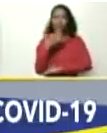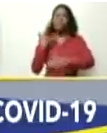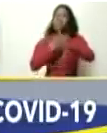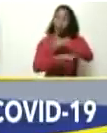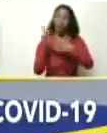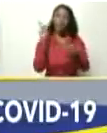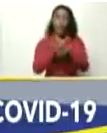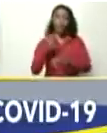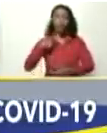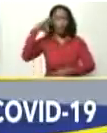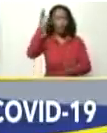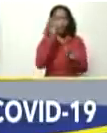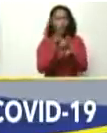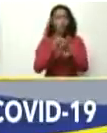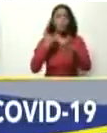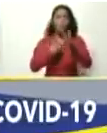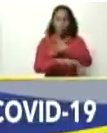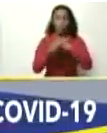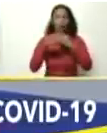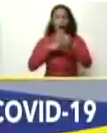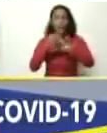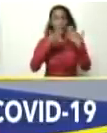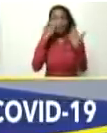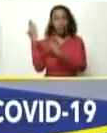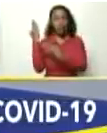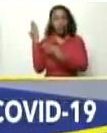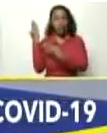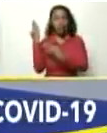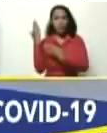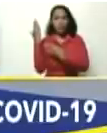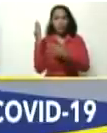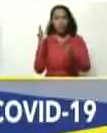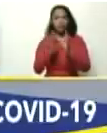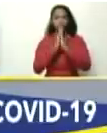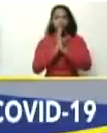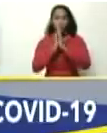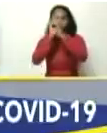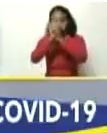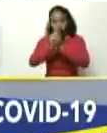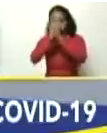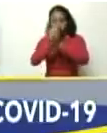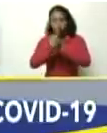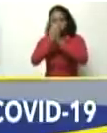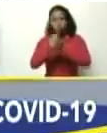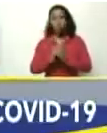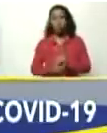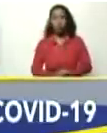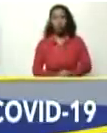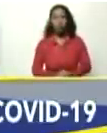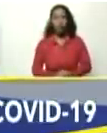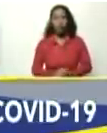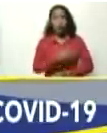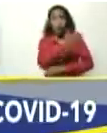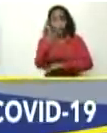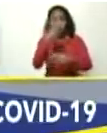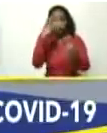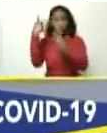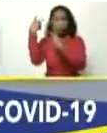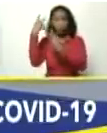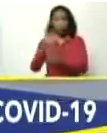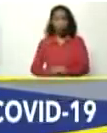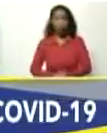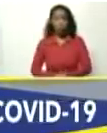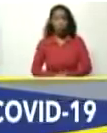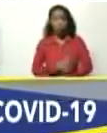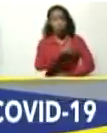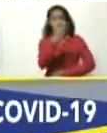llegar, tengo fe, vamos a llegar. Inchalá, inchalá, inchalá. Para que ustedes vean,